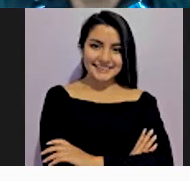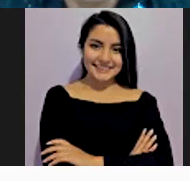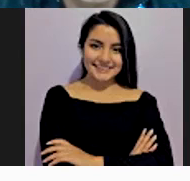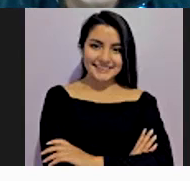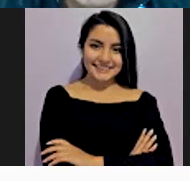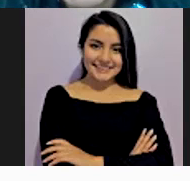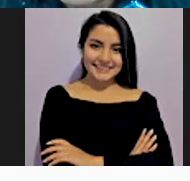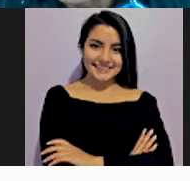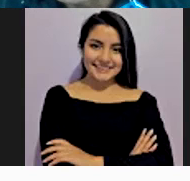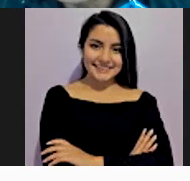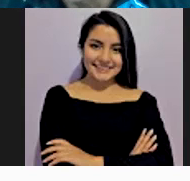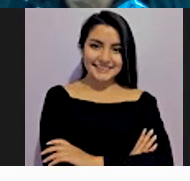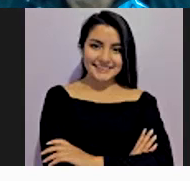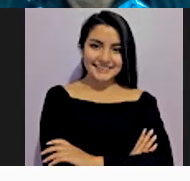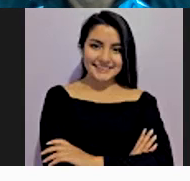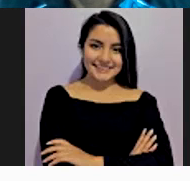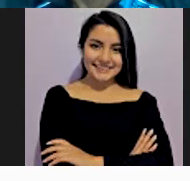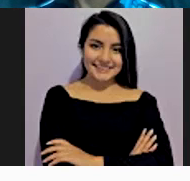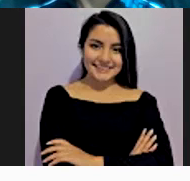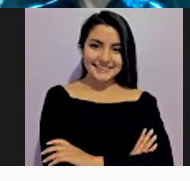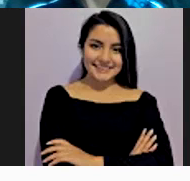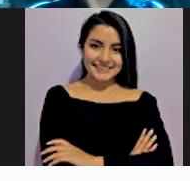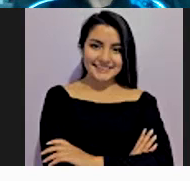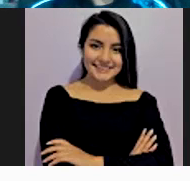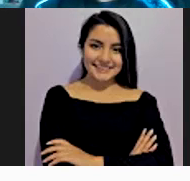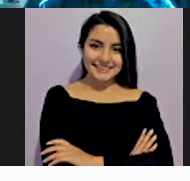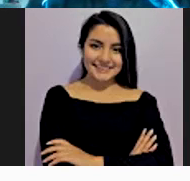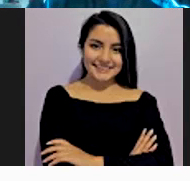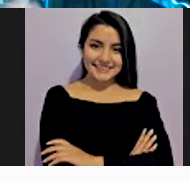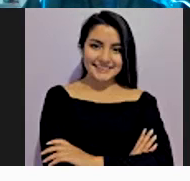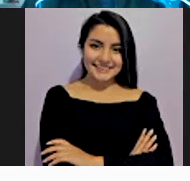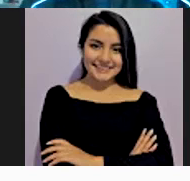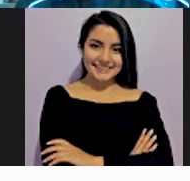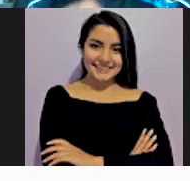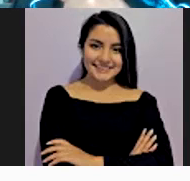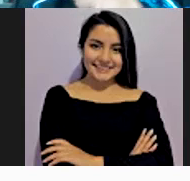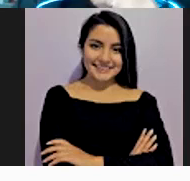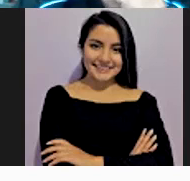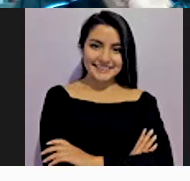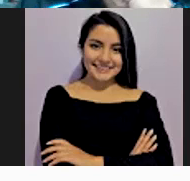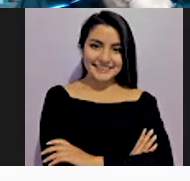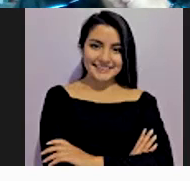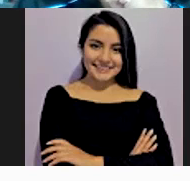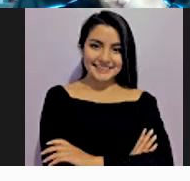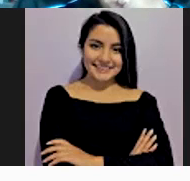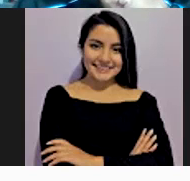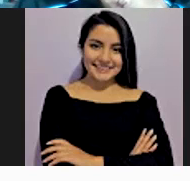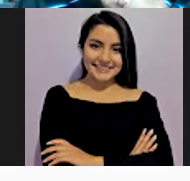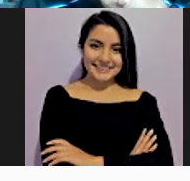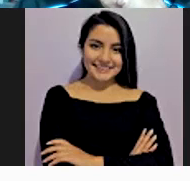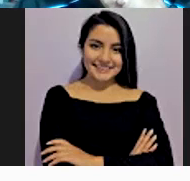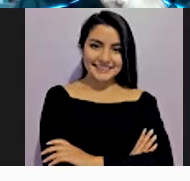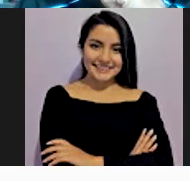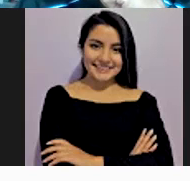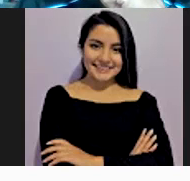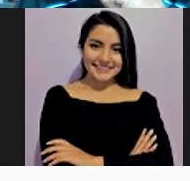viendo de todo, ¿no? Ya, profe, igual subí la tarea también. Ya, ya le voy a enviar algunas otras cosas más para tener calificaciones, ¿no es cierto? Y vamos